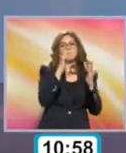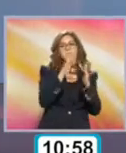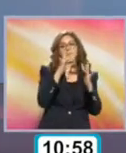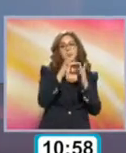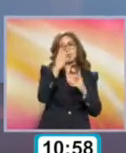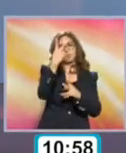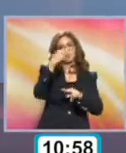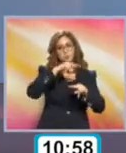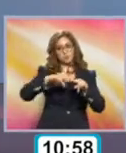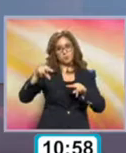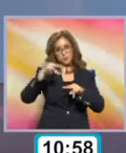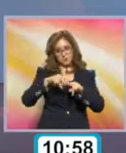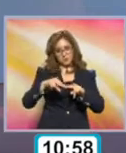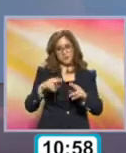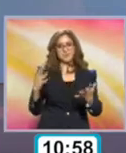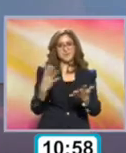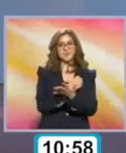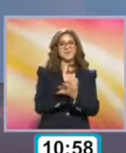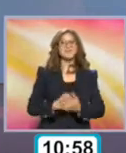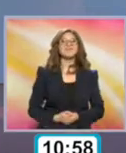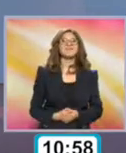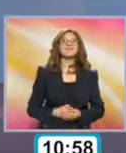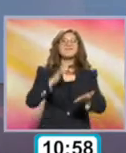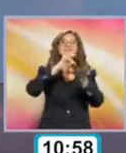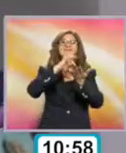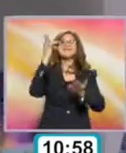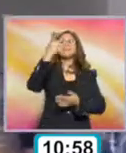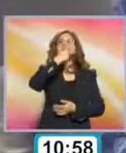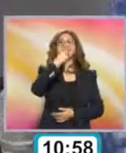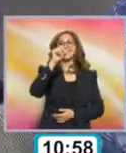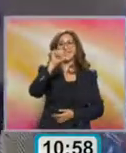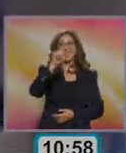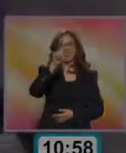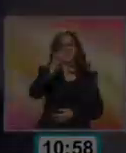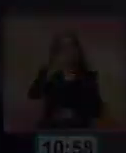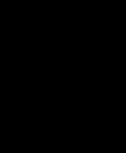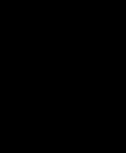gracias. Gracias a ti, gracias a ustedes. El aplauso para Aldo García, que estuvo con nosotros en tus ciudades.